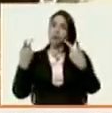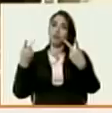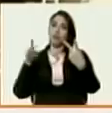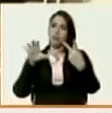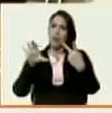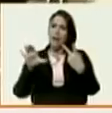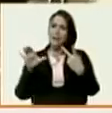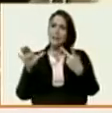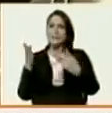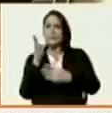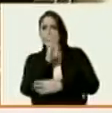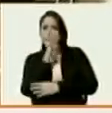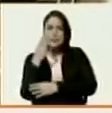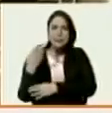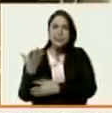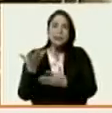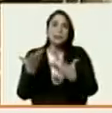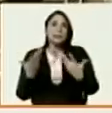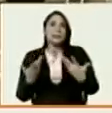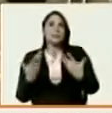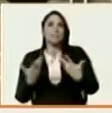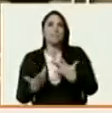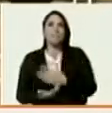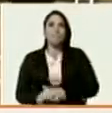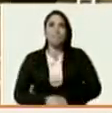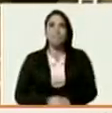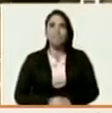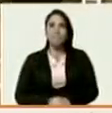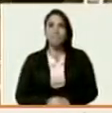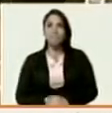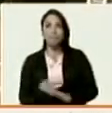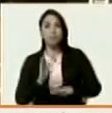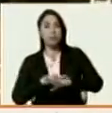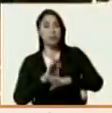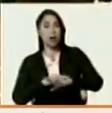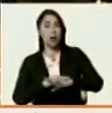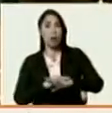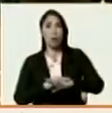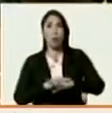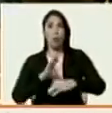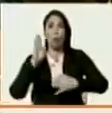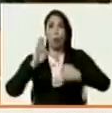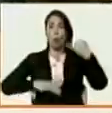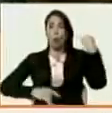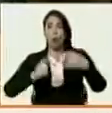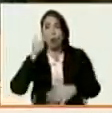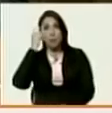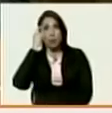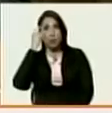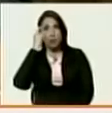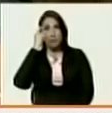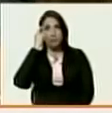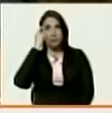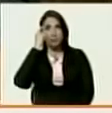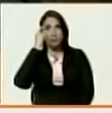medio de una situación que se ha venido suscitando en los últimos días, a partir